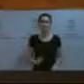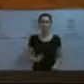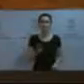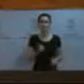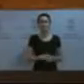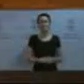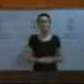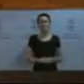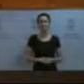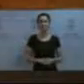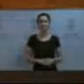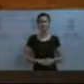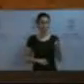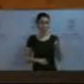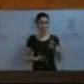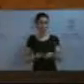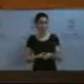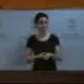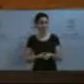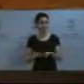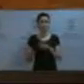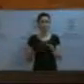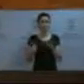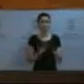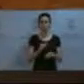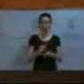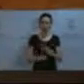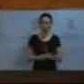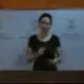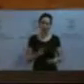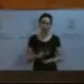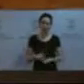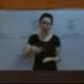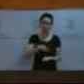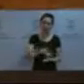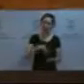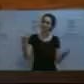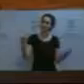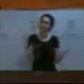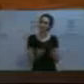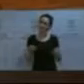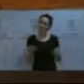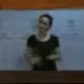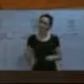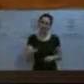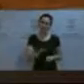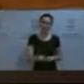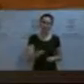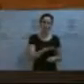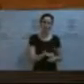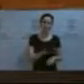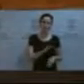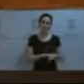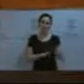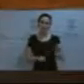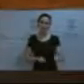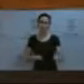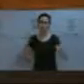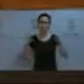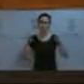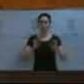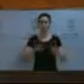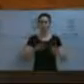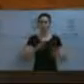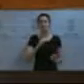Una de las características funcionales del centro es la concentración en esa zona de establecimientos residenciales de la